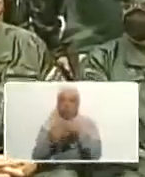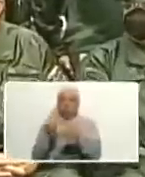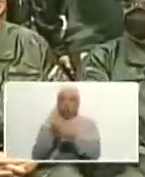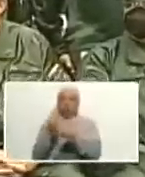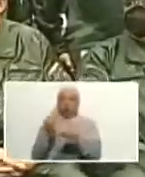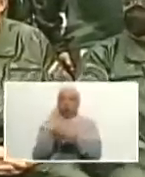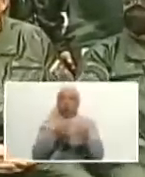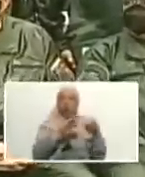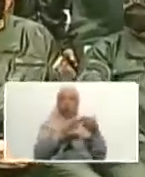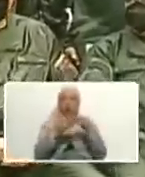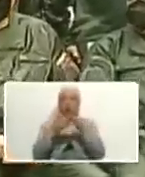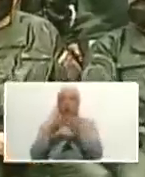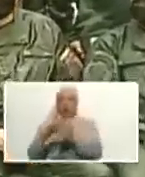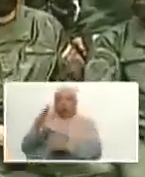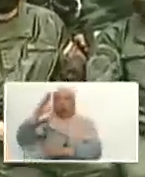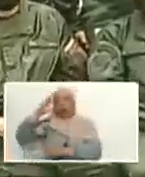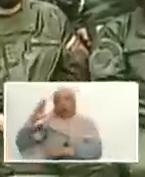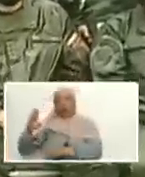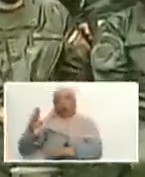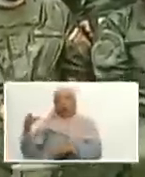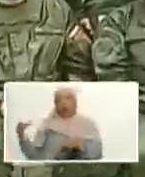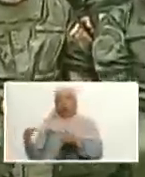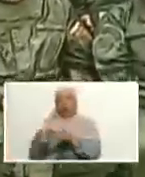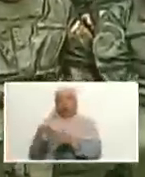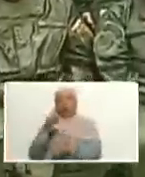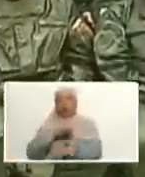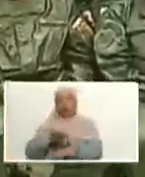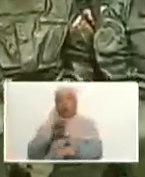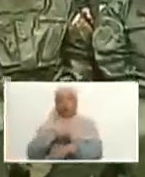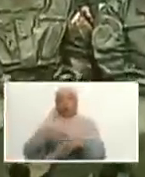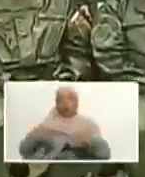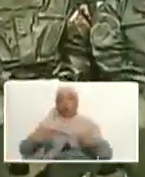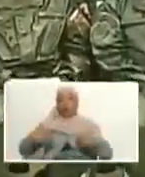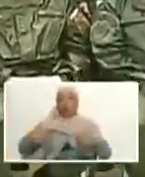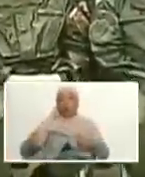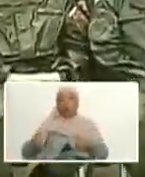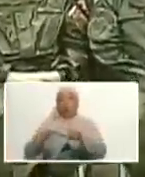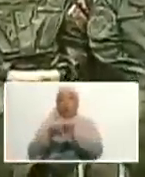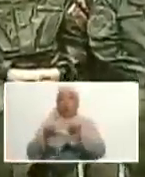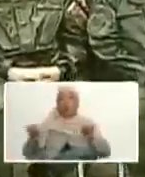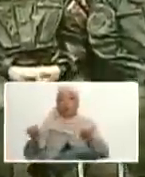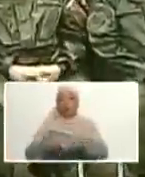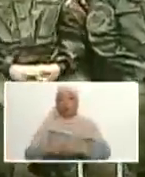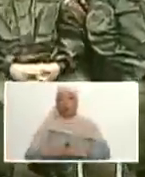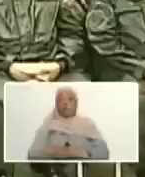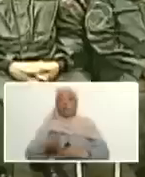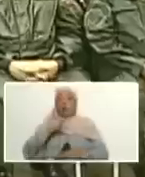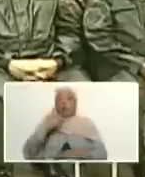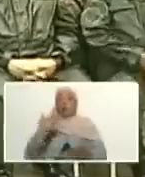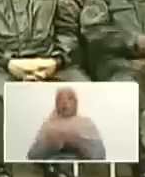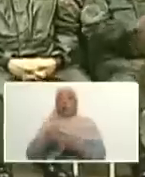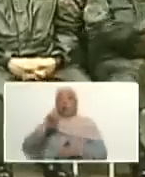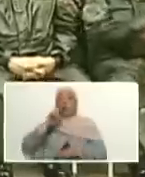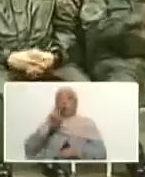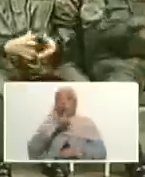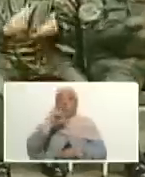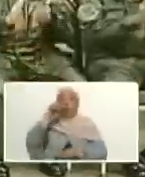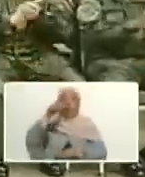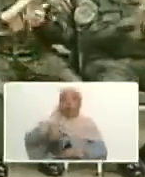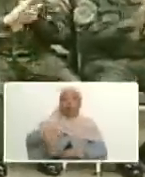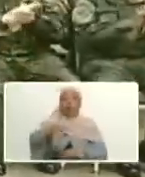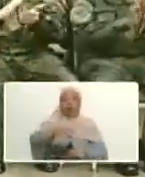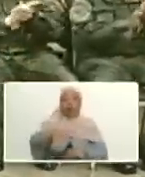brigadas comunitarias militares, las Bricomil de Salud y las Bricomil de Educación. Les agradezco a nombre de un pueblo,